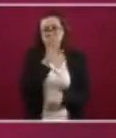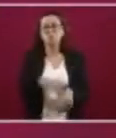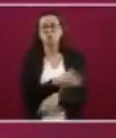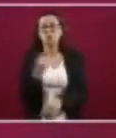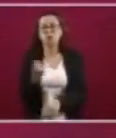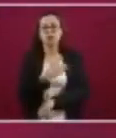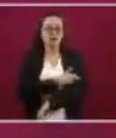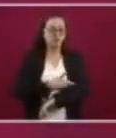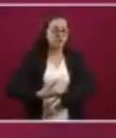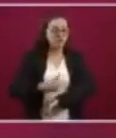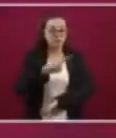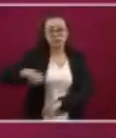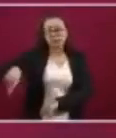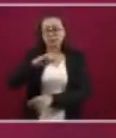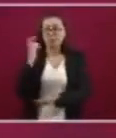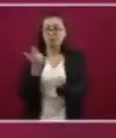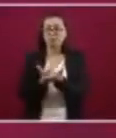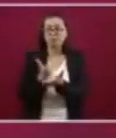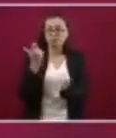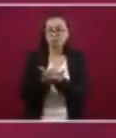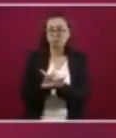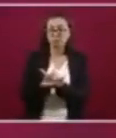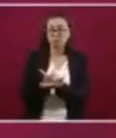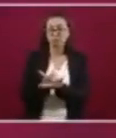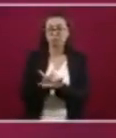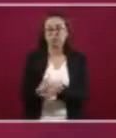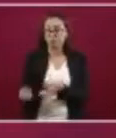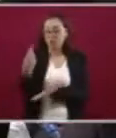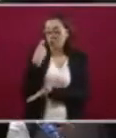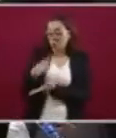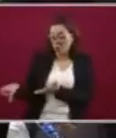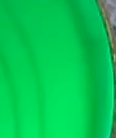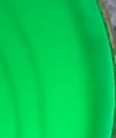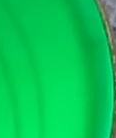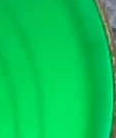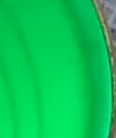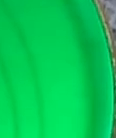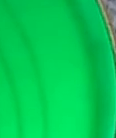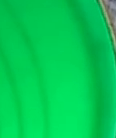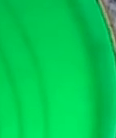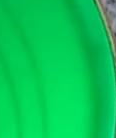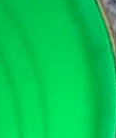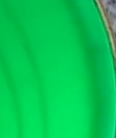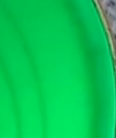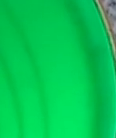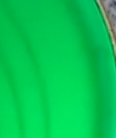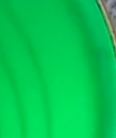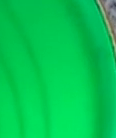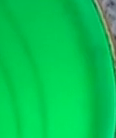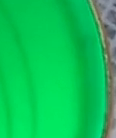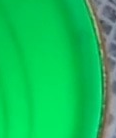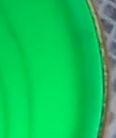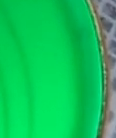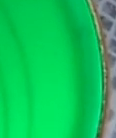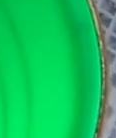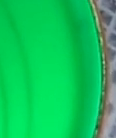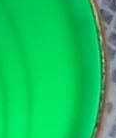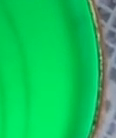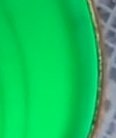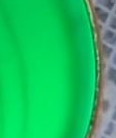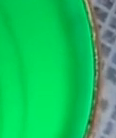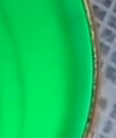Profeco, Ricardo Sheffield Padilla, alertó sobre las 49 quejas de los leoneses a quienes APA les ha cobrado aire e insistió